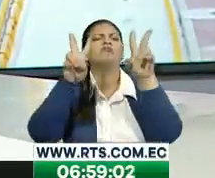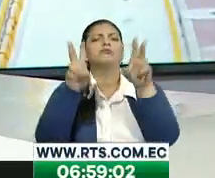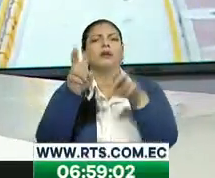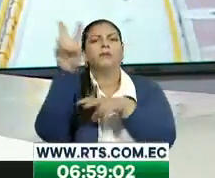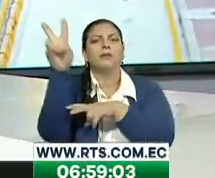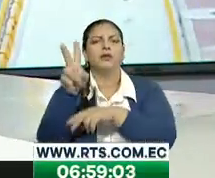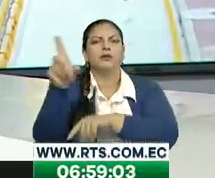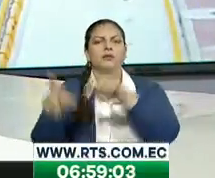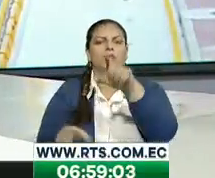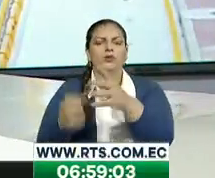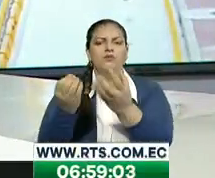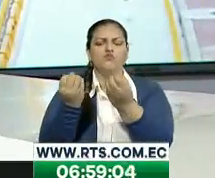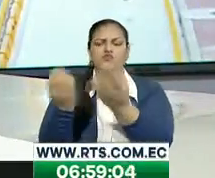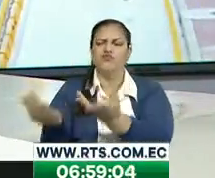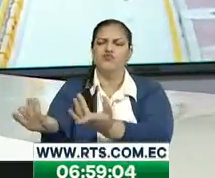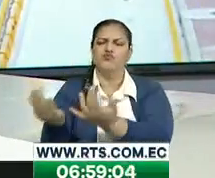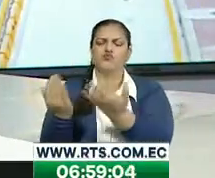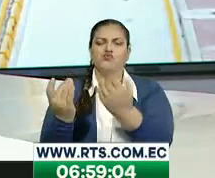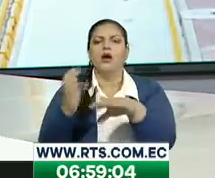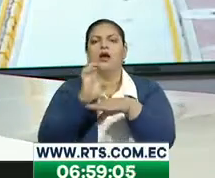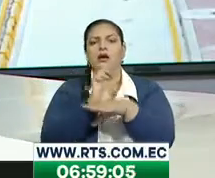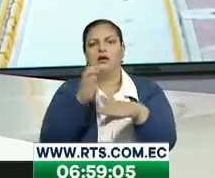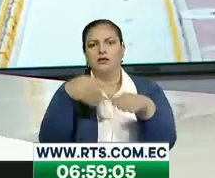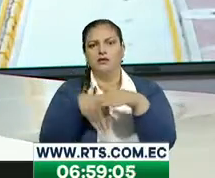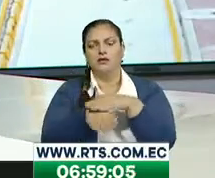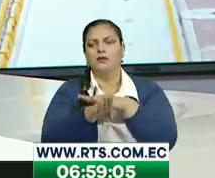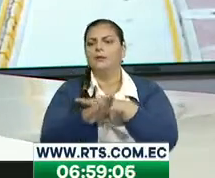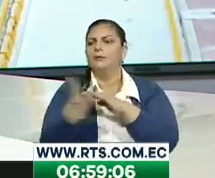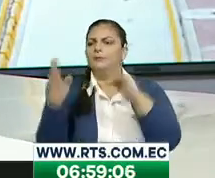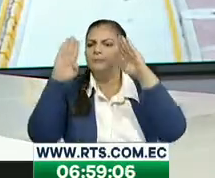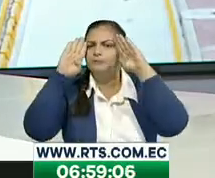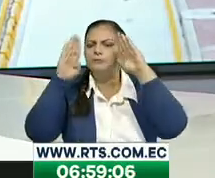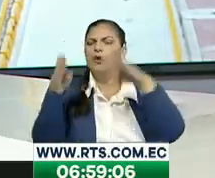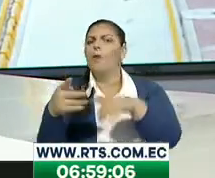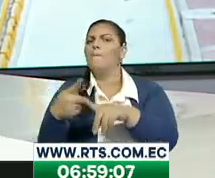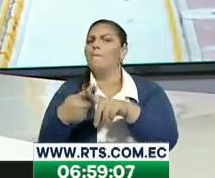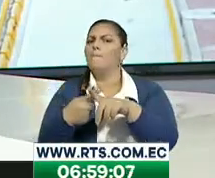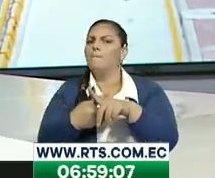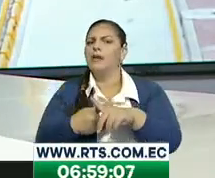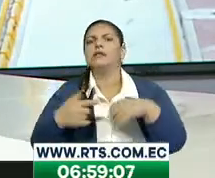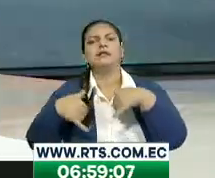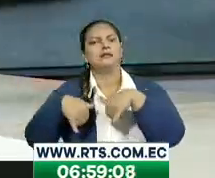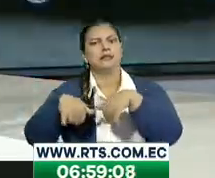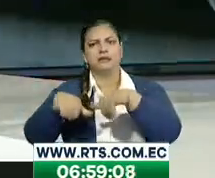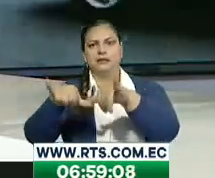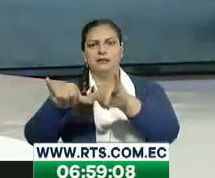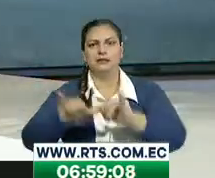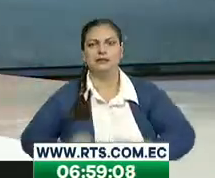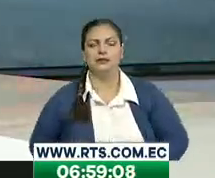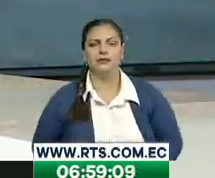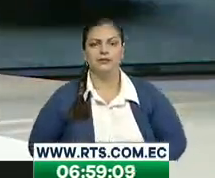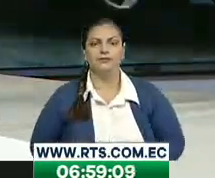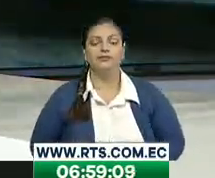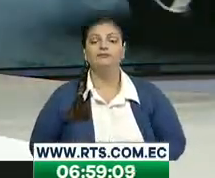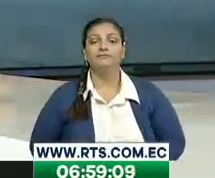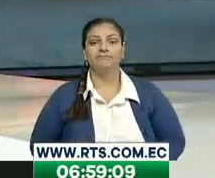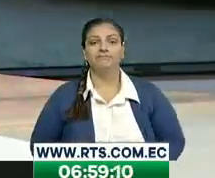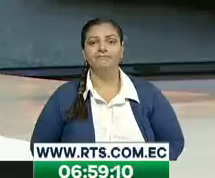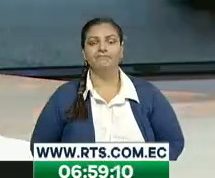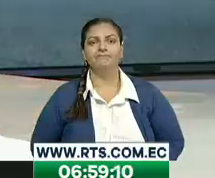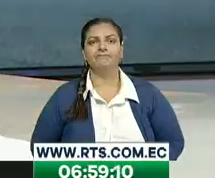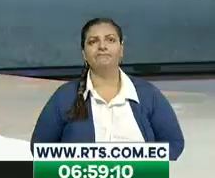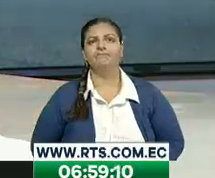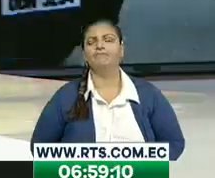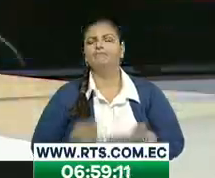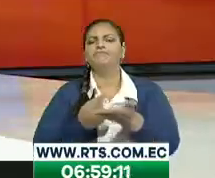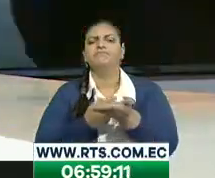se anuncia que se adelanta la fecha para la reunión de los países afectados por esta ola migratoria. La cita será la